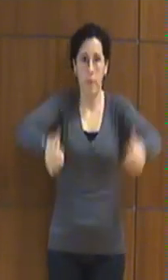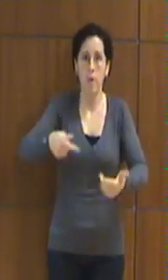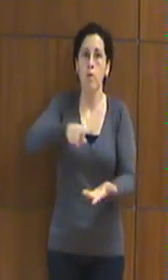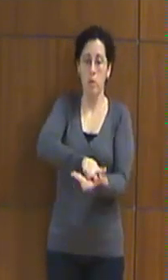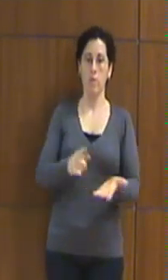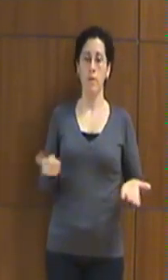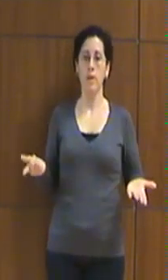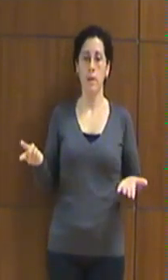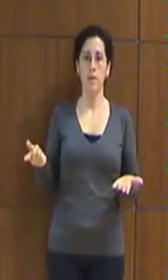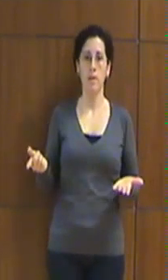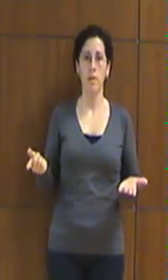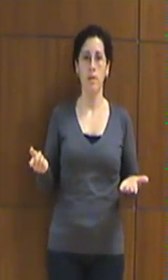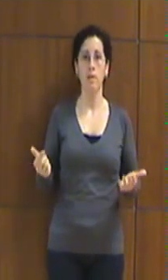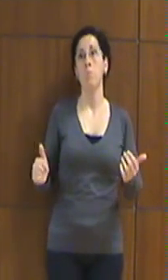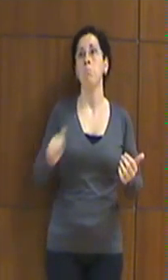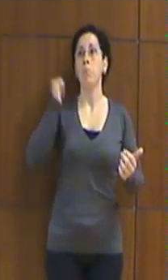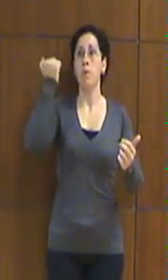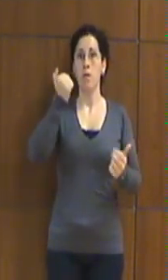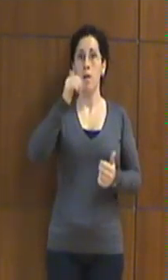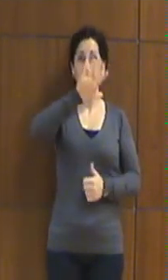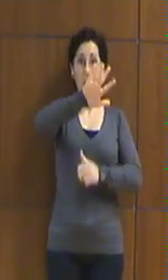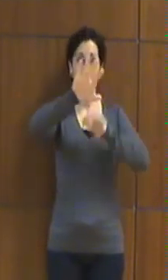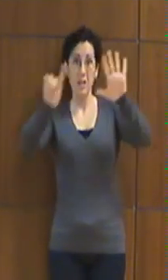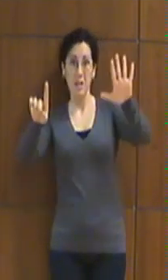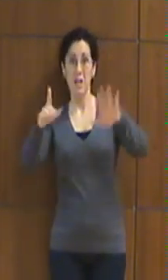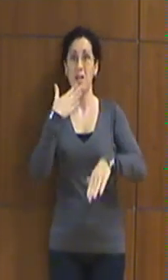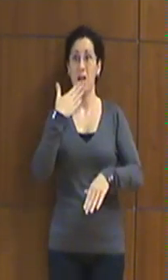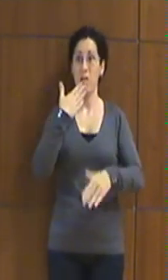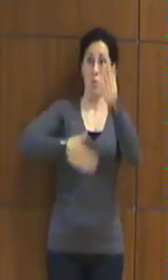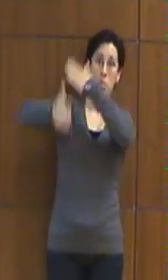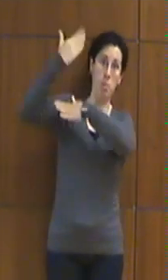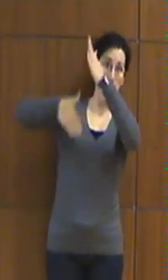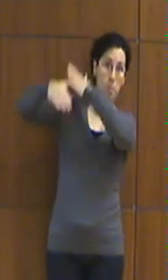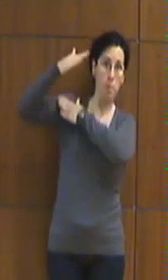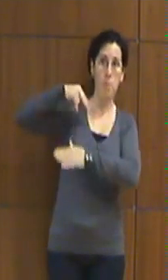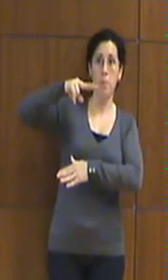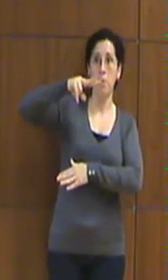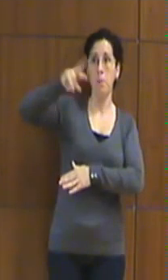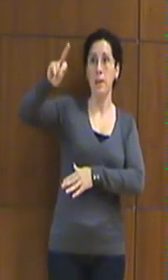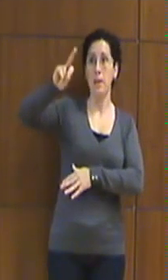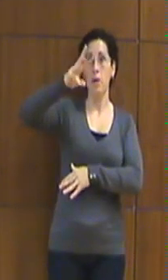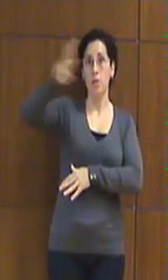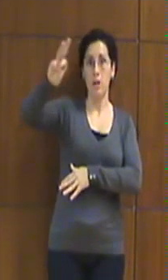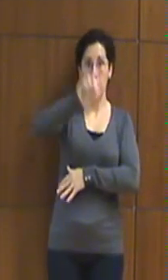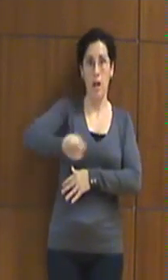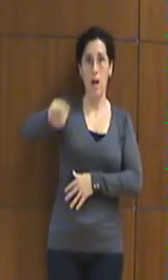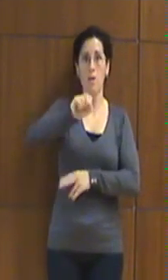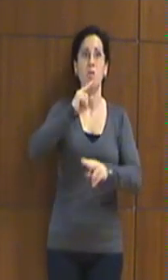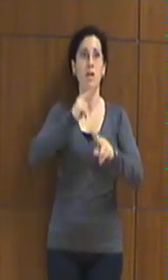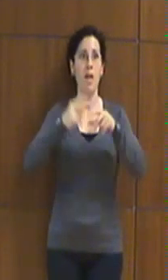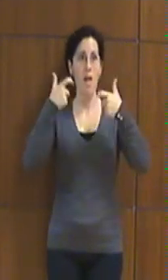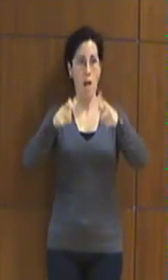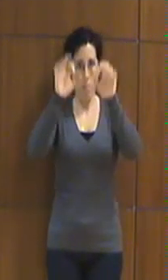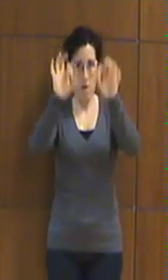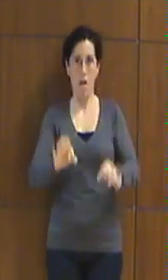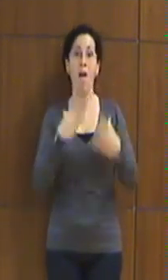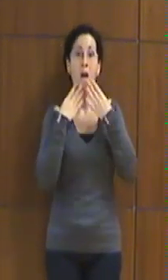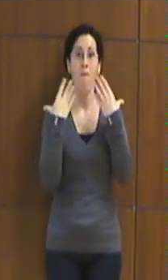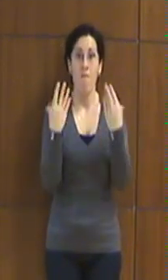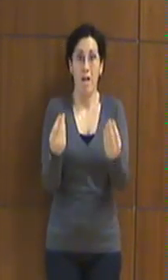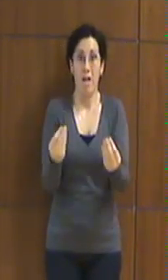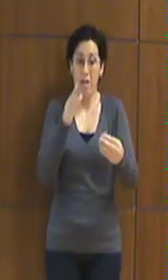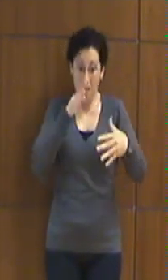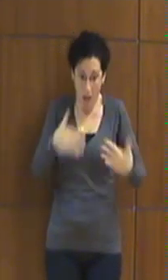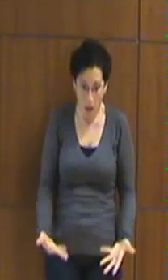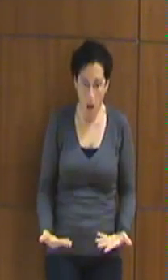decir, afortunadamente 56 años hace 20 años o 50 años, hace 20 o 25 o 30 años, era vejez. Hoy digamos que